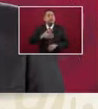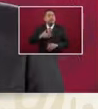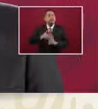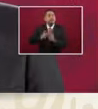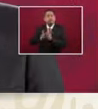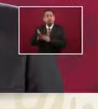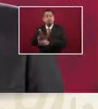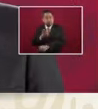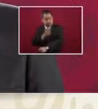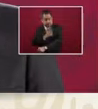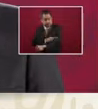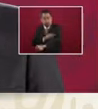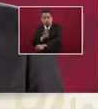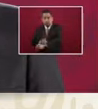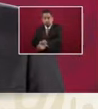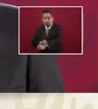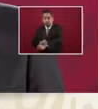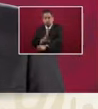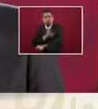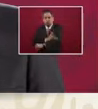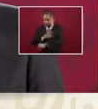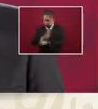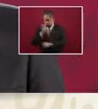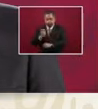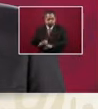es la honestidad.